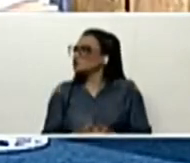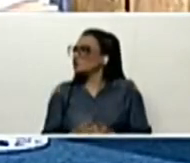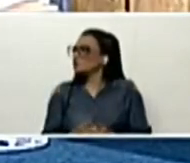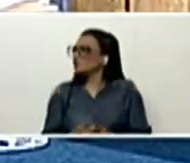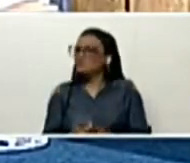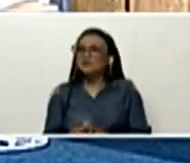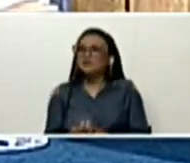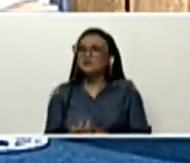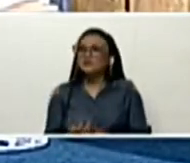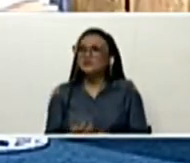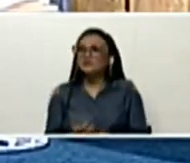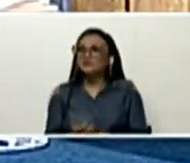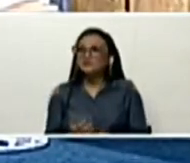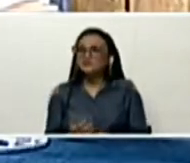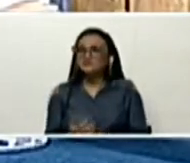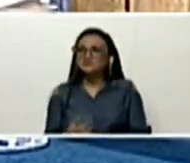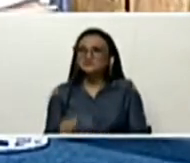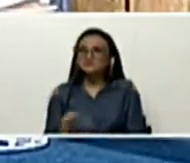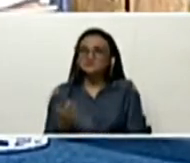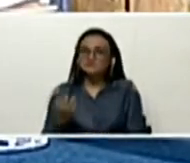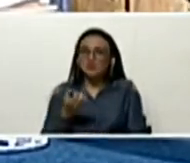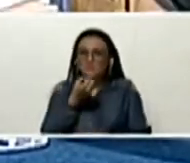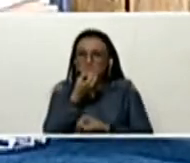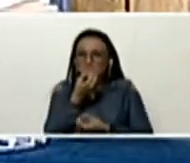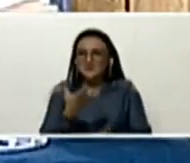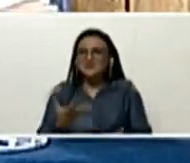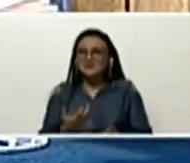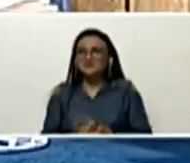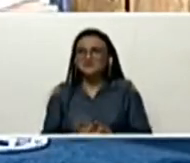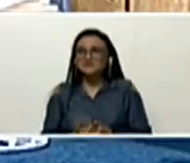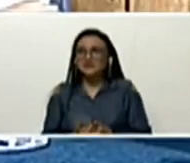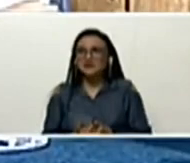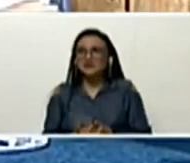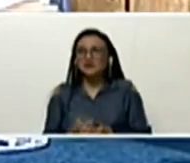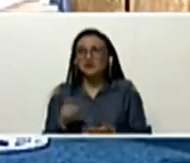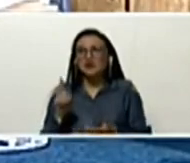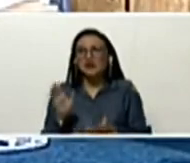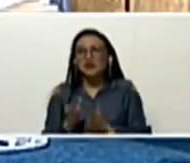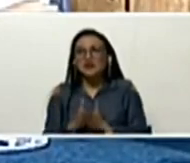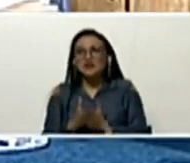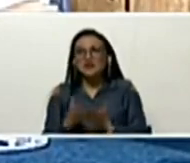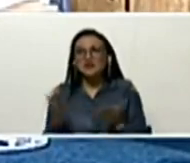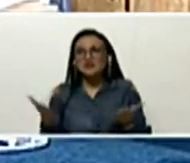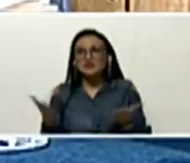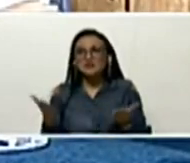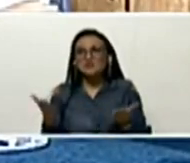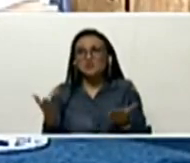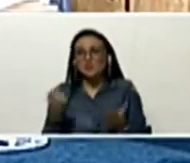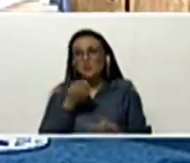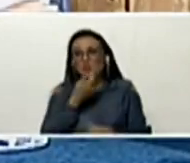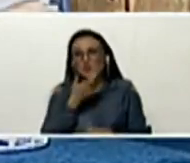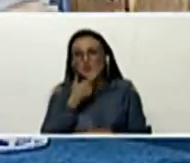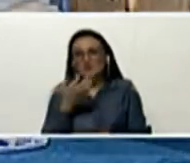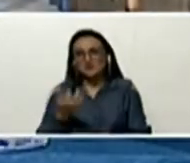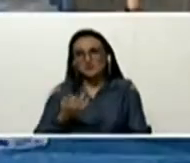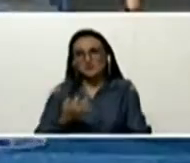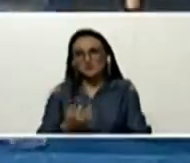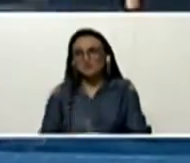tiene Venezuela, una belleza, y me llega aquí uno de los libros, bueno, bonitos también.